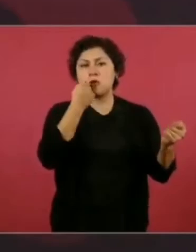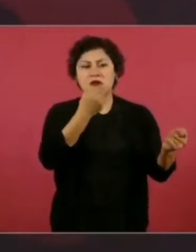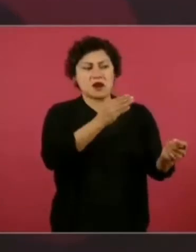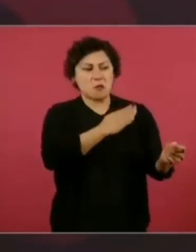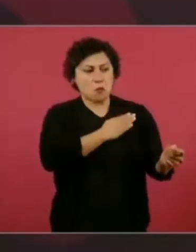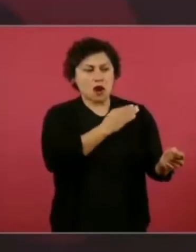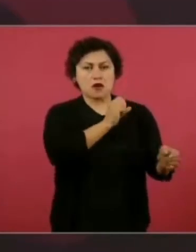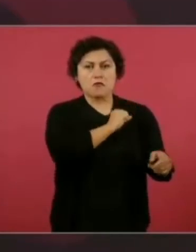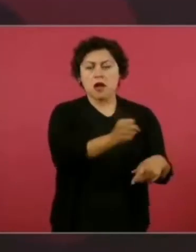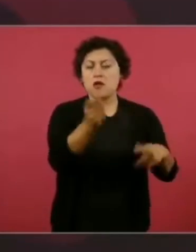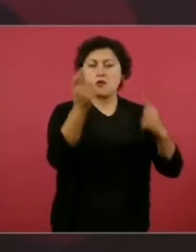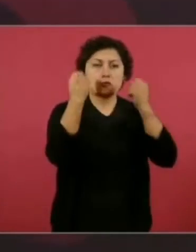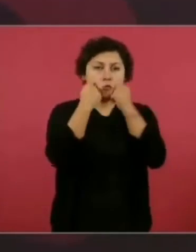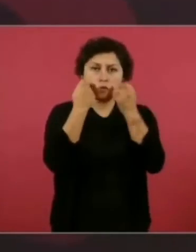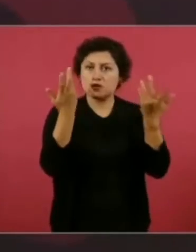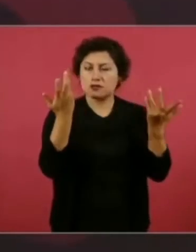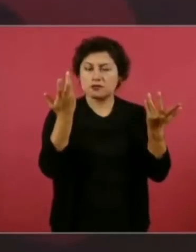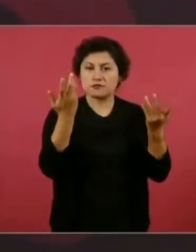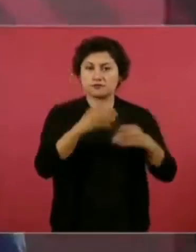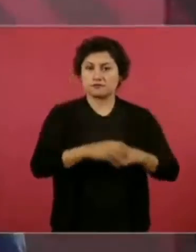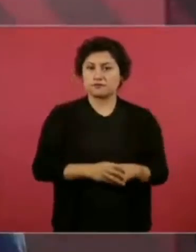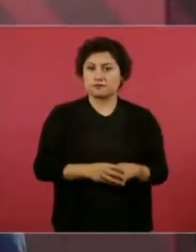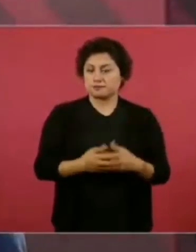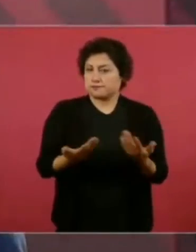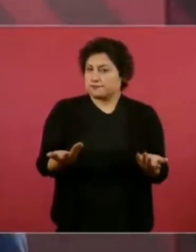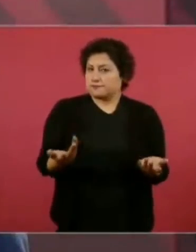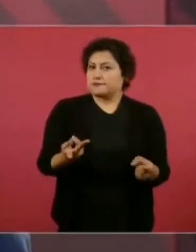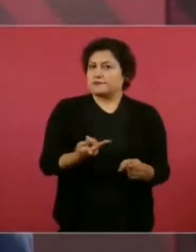Les decían los de arriba,